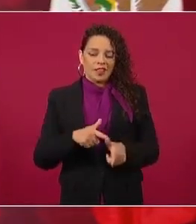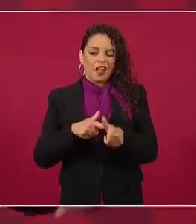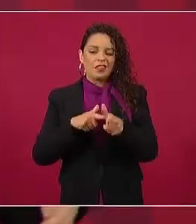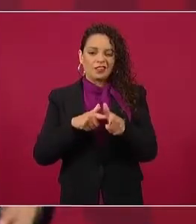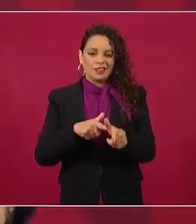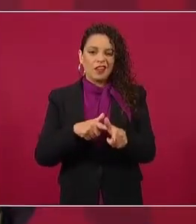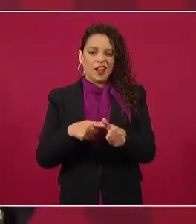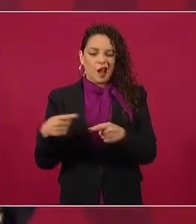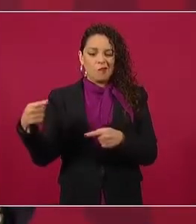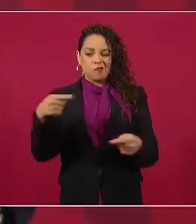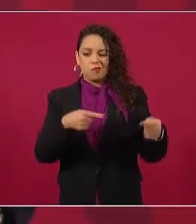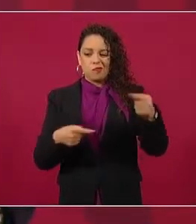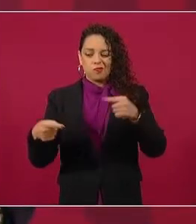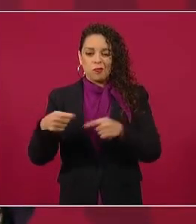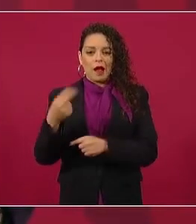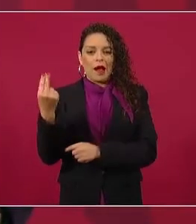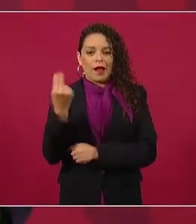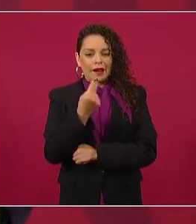reconciliación